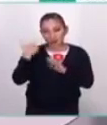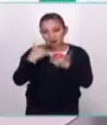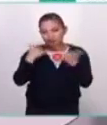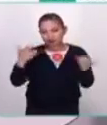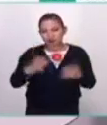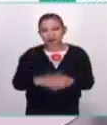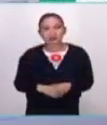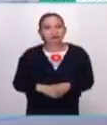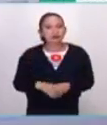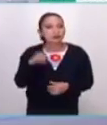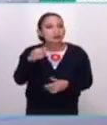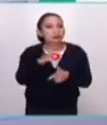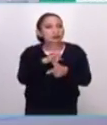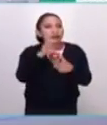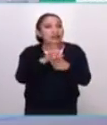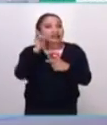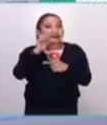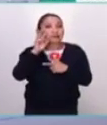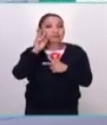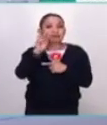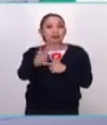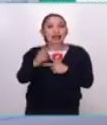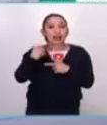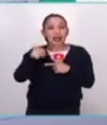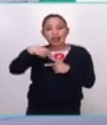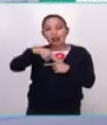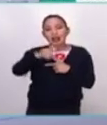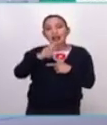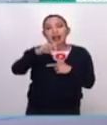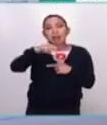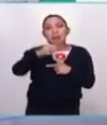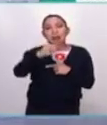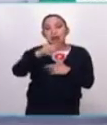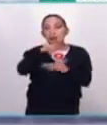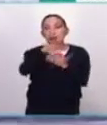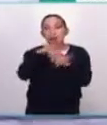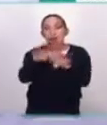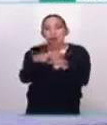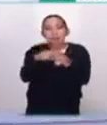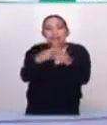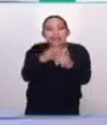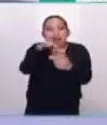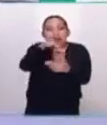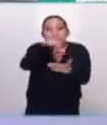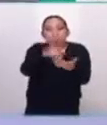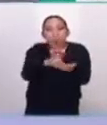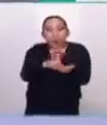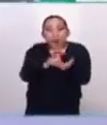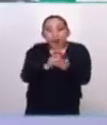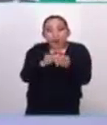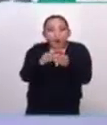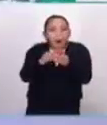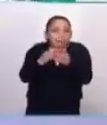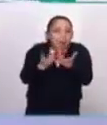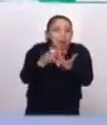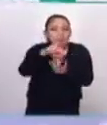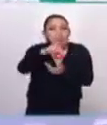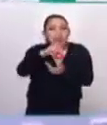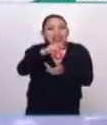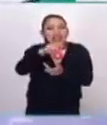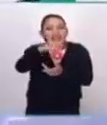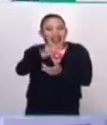supuesto, y entonces siempre se ha visto ahí a La Quemada como un lugar de origen, como un lugar de nacimiento de lo